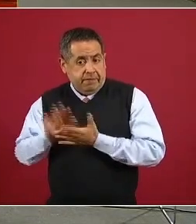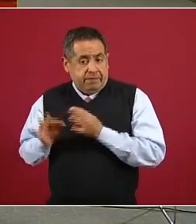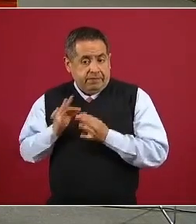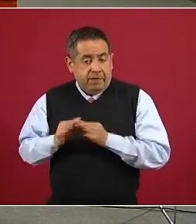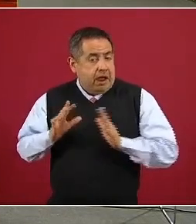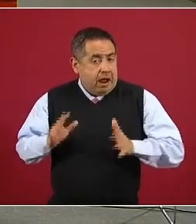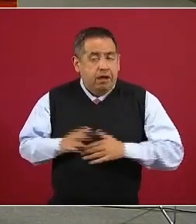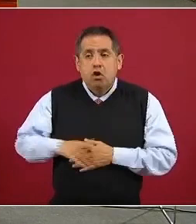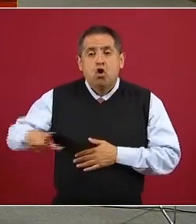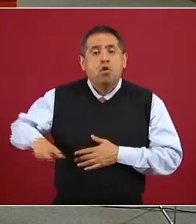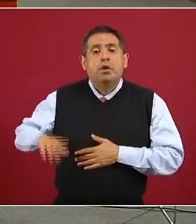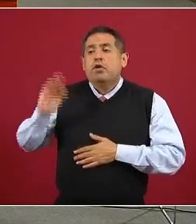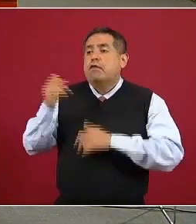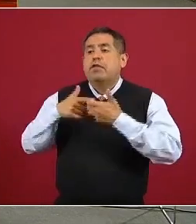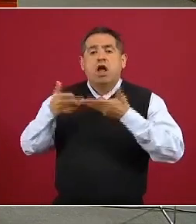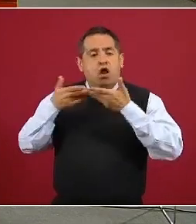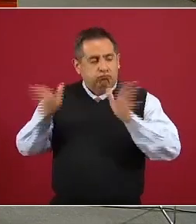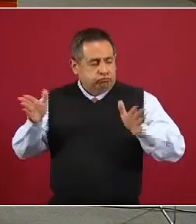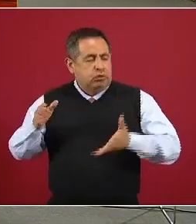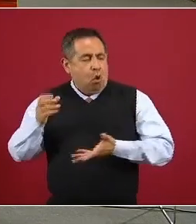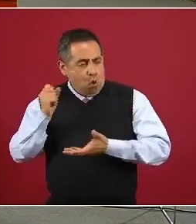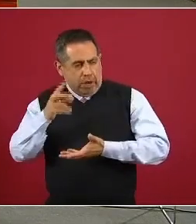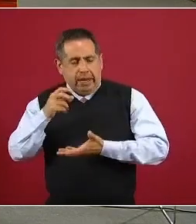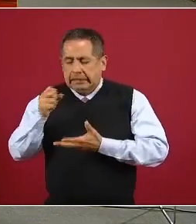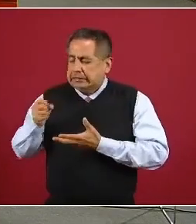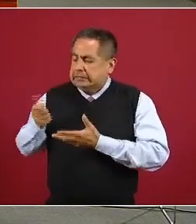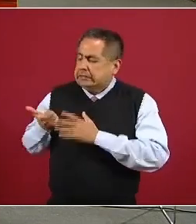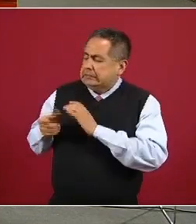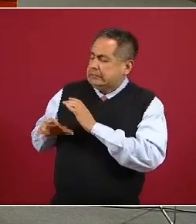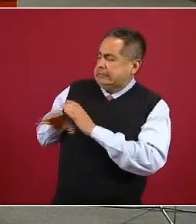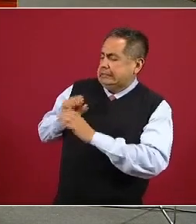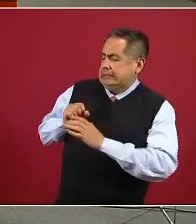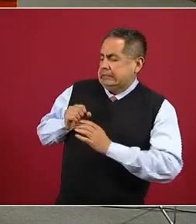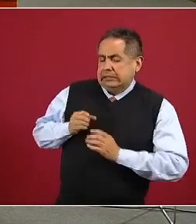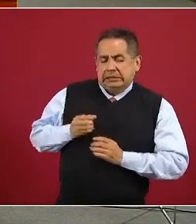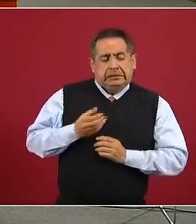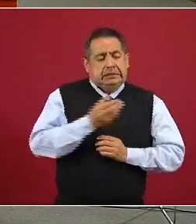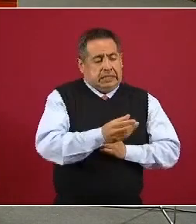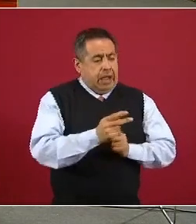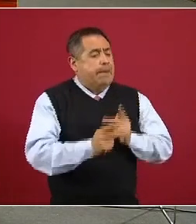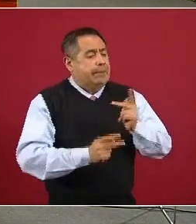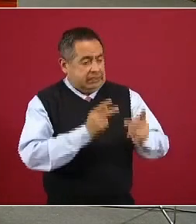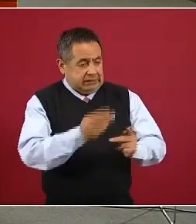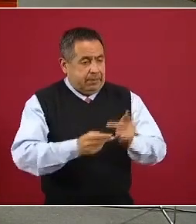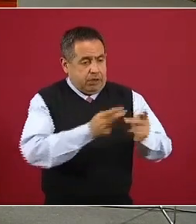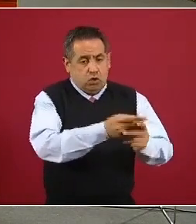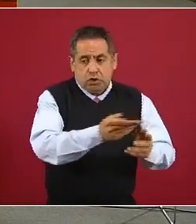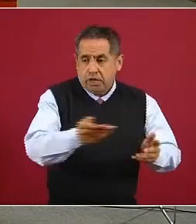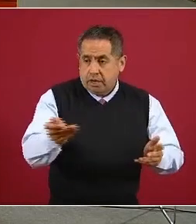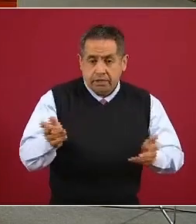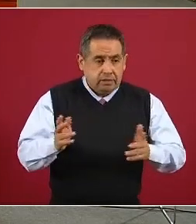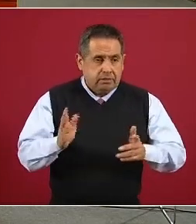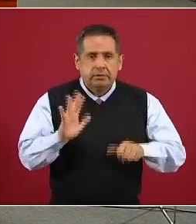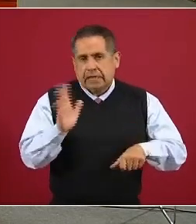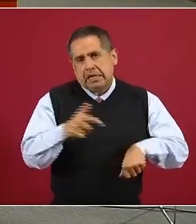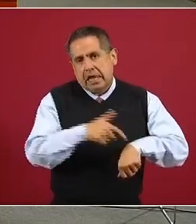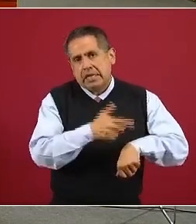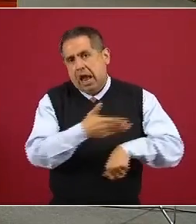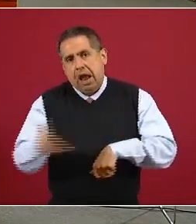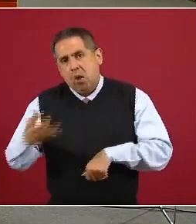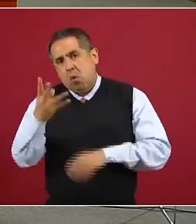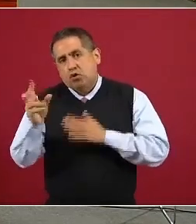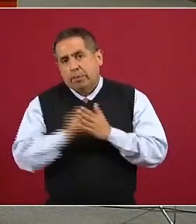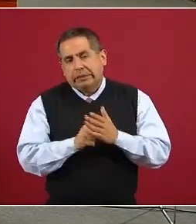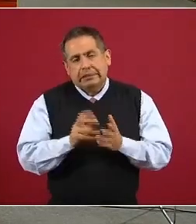el esfuerzo por abrir el espacio presupuestal para sacar el dinero que acompañó, los recursos presupuestales que acompañaron